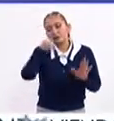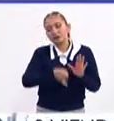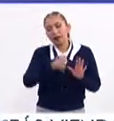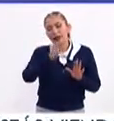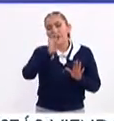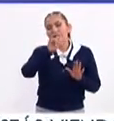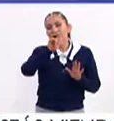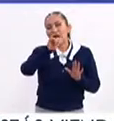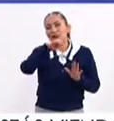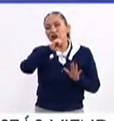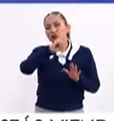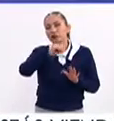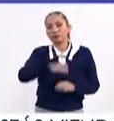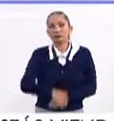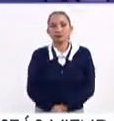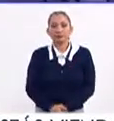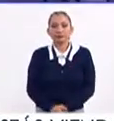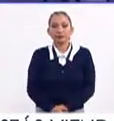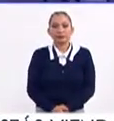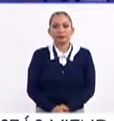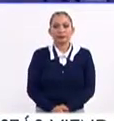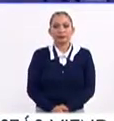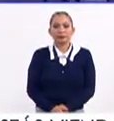fondo FLACSO.